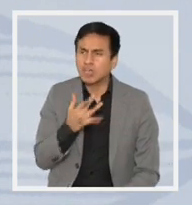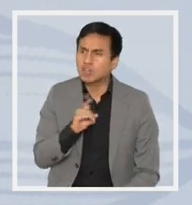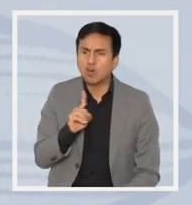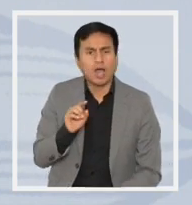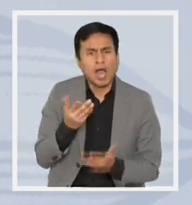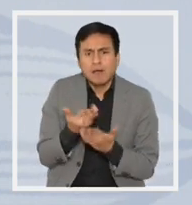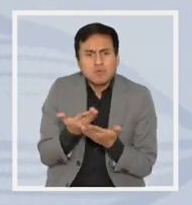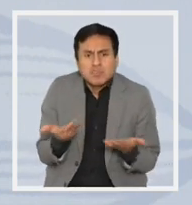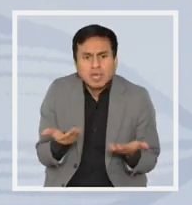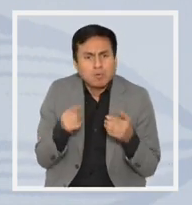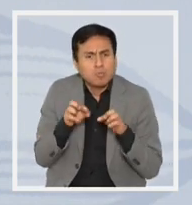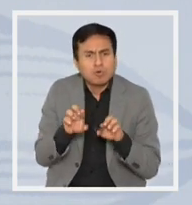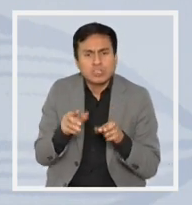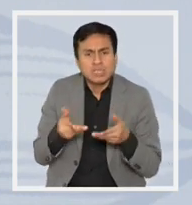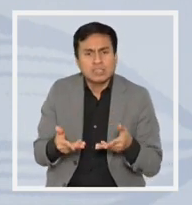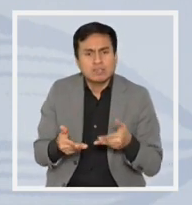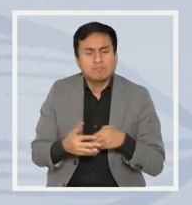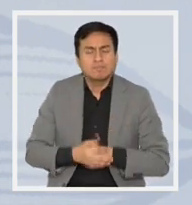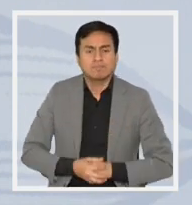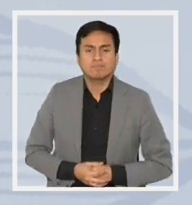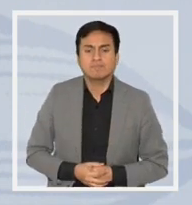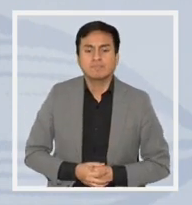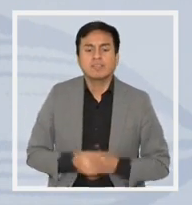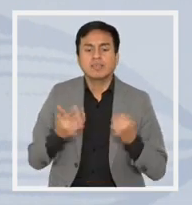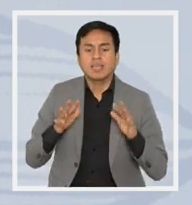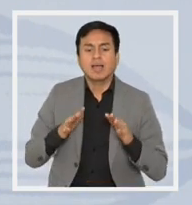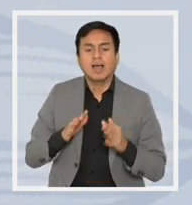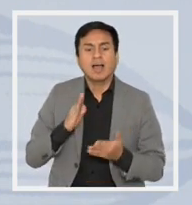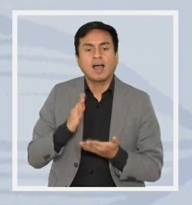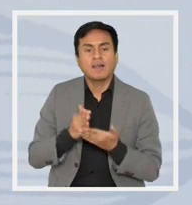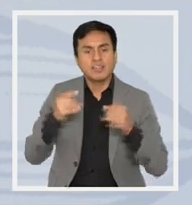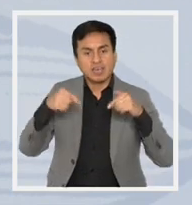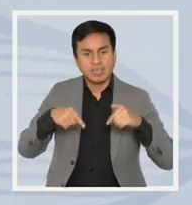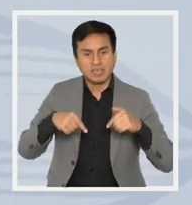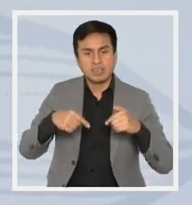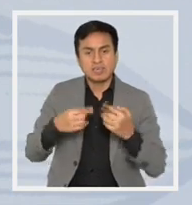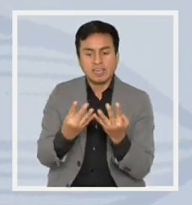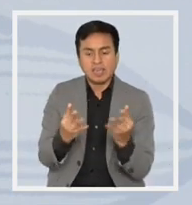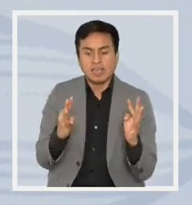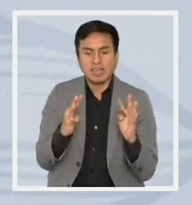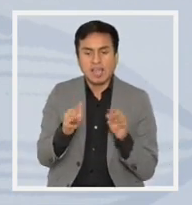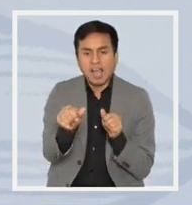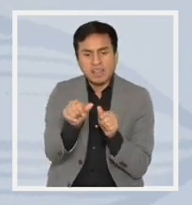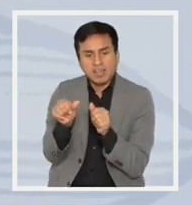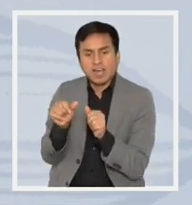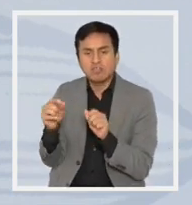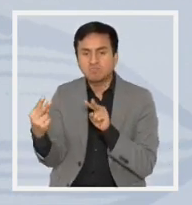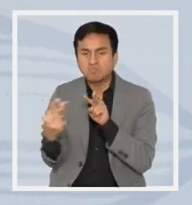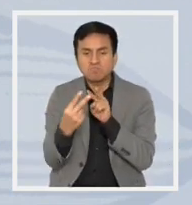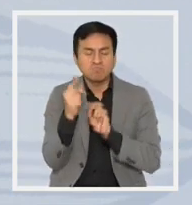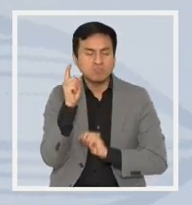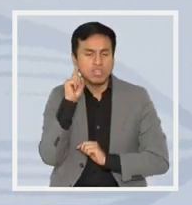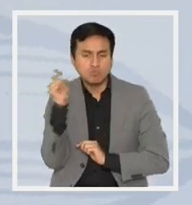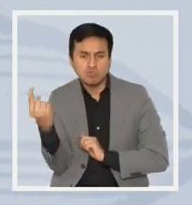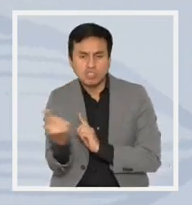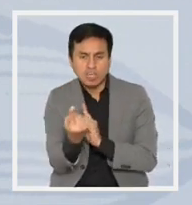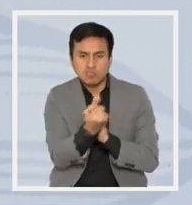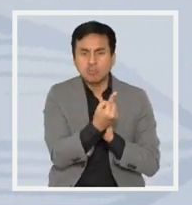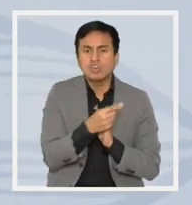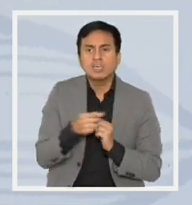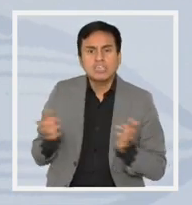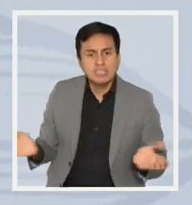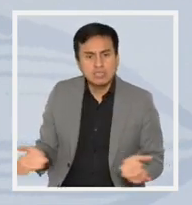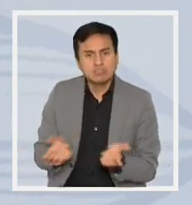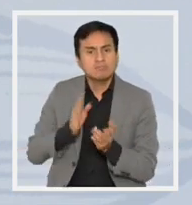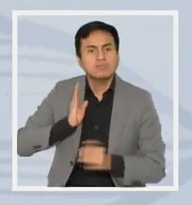no aprovechamos esta oportunidad. Hemos llegado hasta aquí acercándonos, escuchándonos, y los insto a que